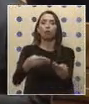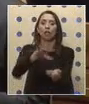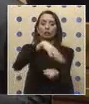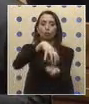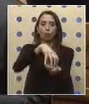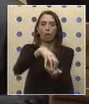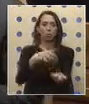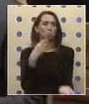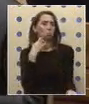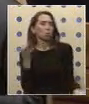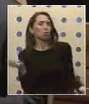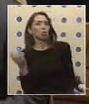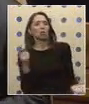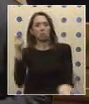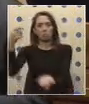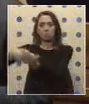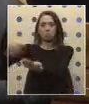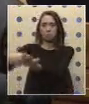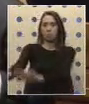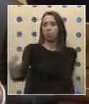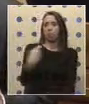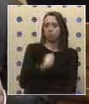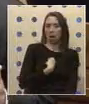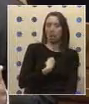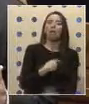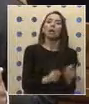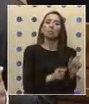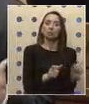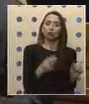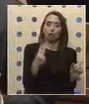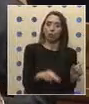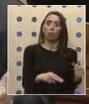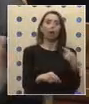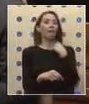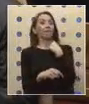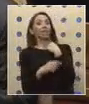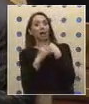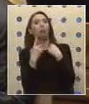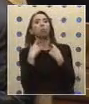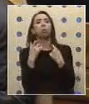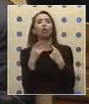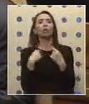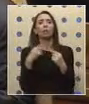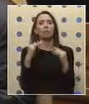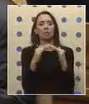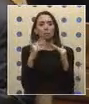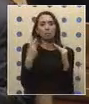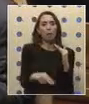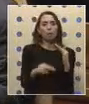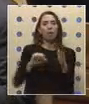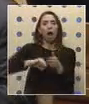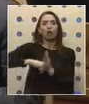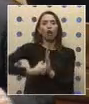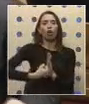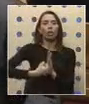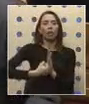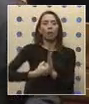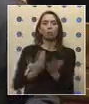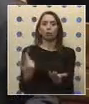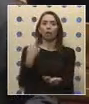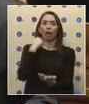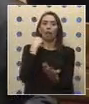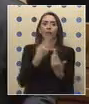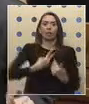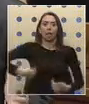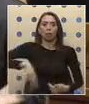qué hacerla, que nos paguen por esto. Y los propietarios afectos decían lo mismo, ¿por qué nos congelan nuestras propiedades? ¿Por qué nos afectan nuestras